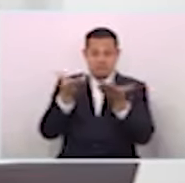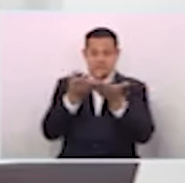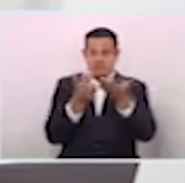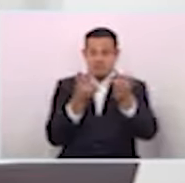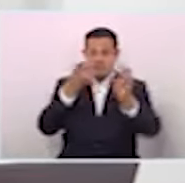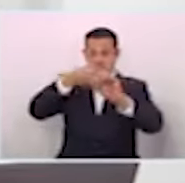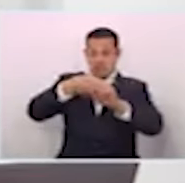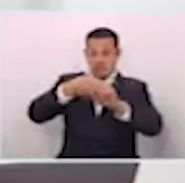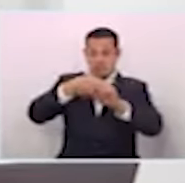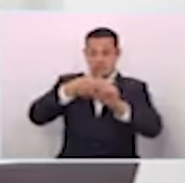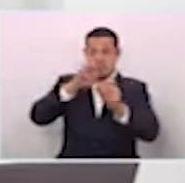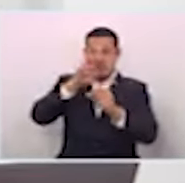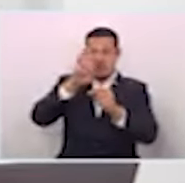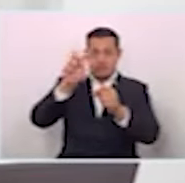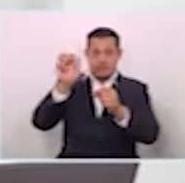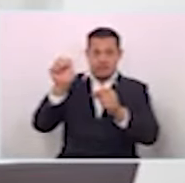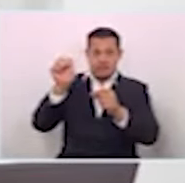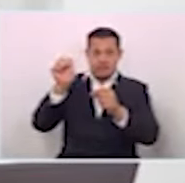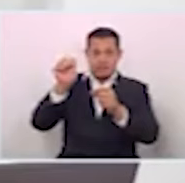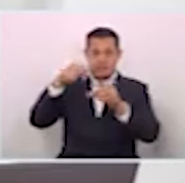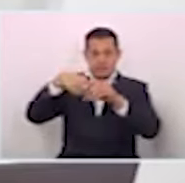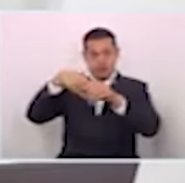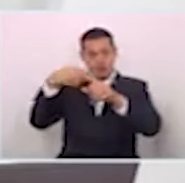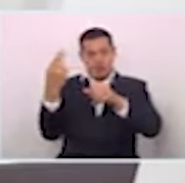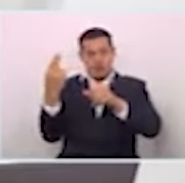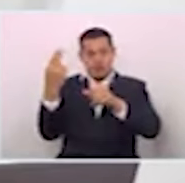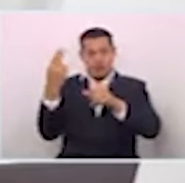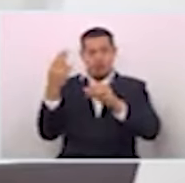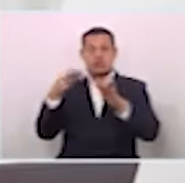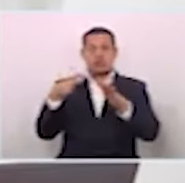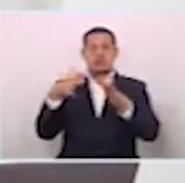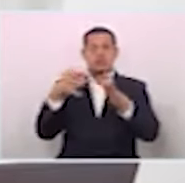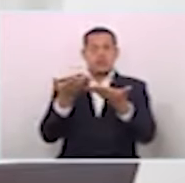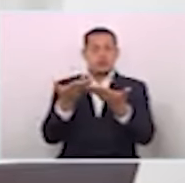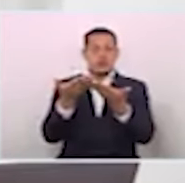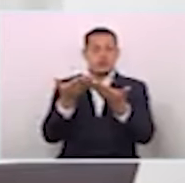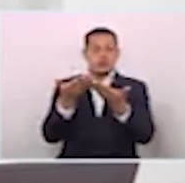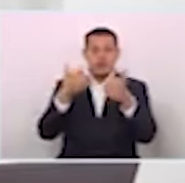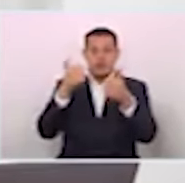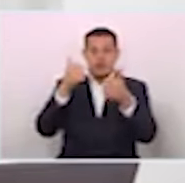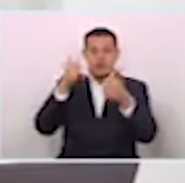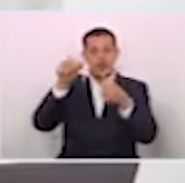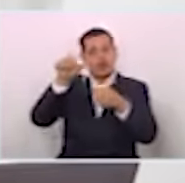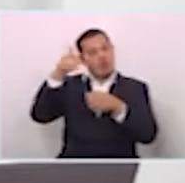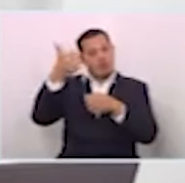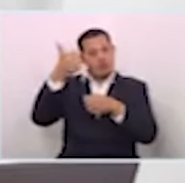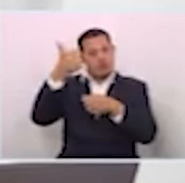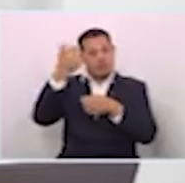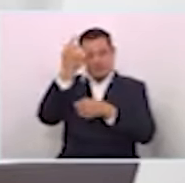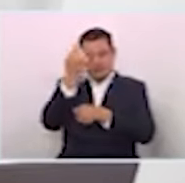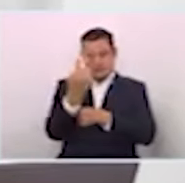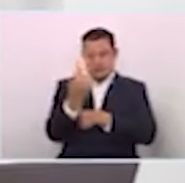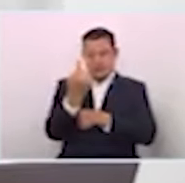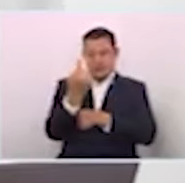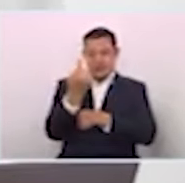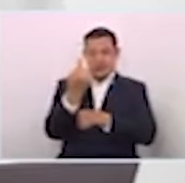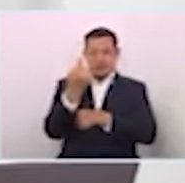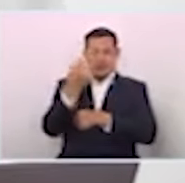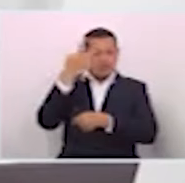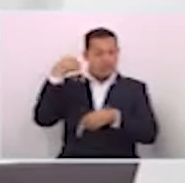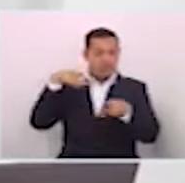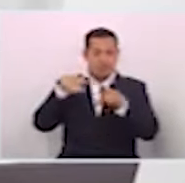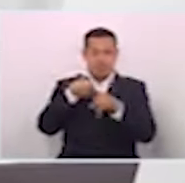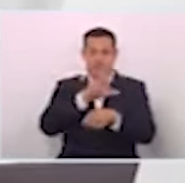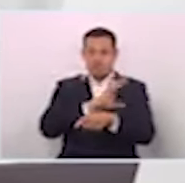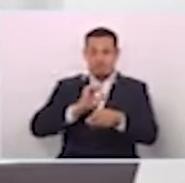considerados rentas excluidas que si desde el extranjero un hermano de la